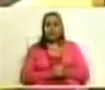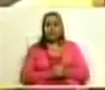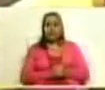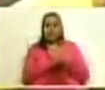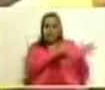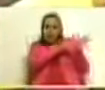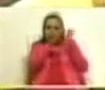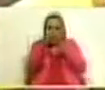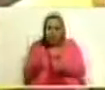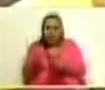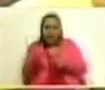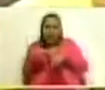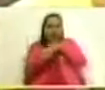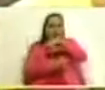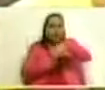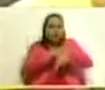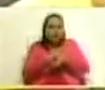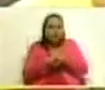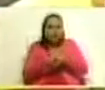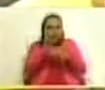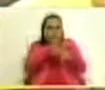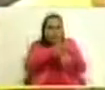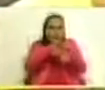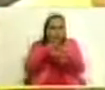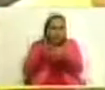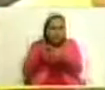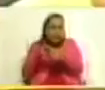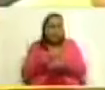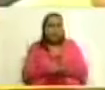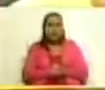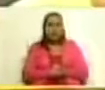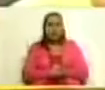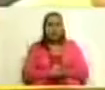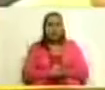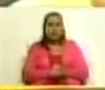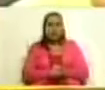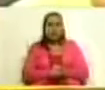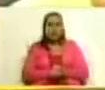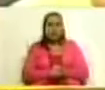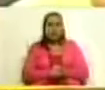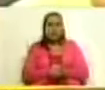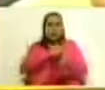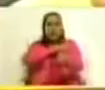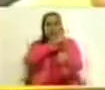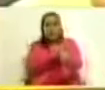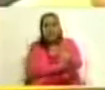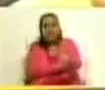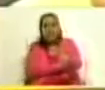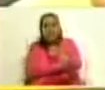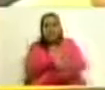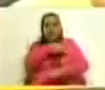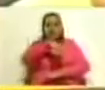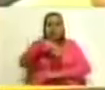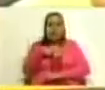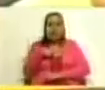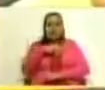pasamos de la rebelión y de la masacre con tu fuerza, con nuestra